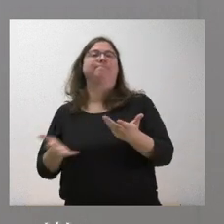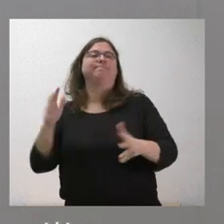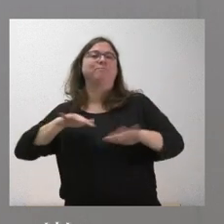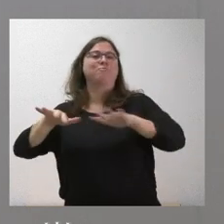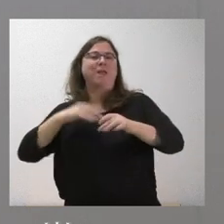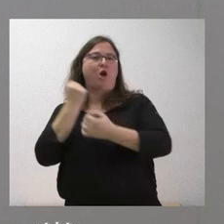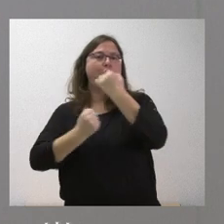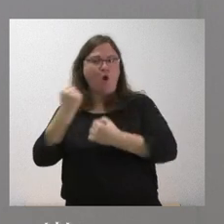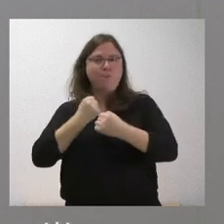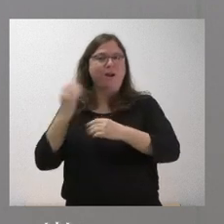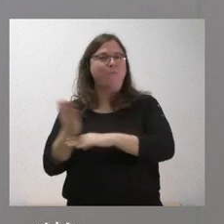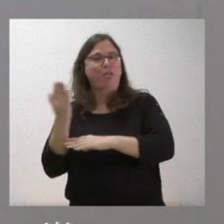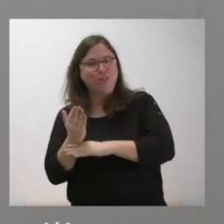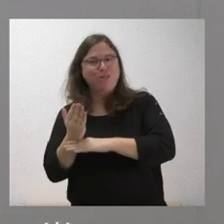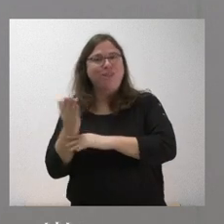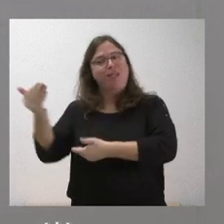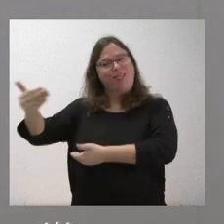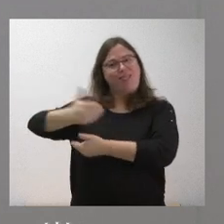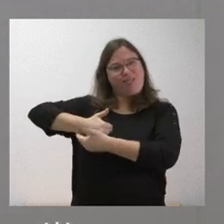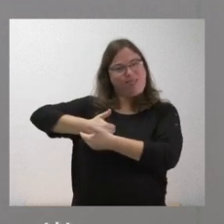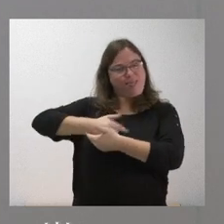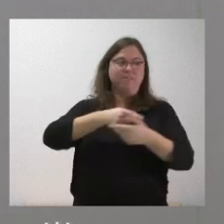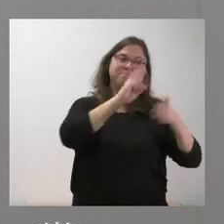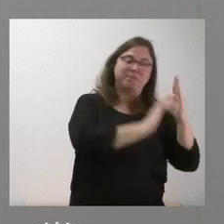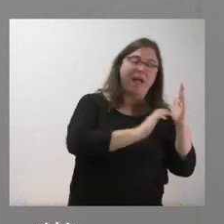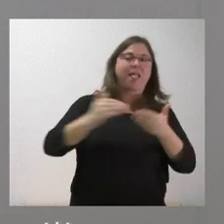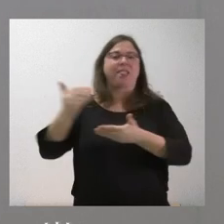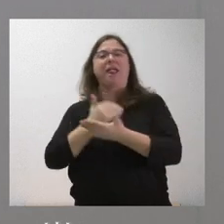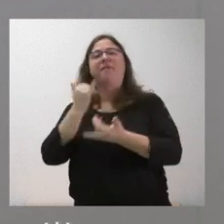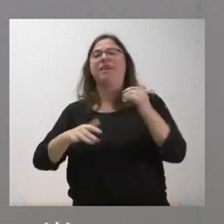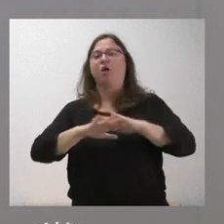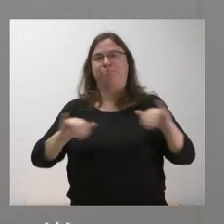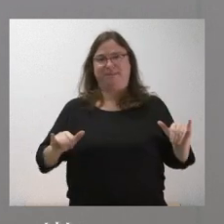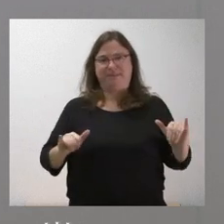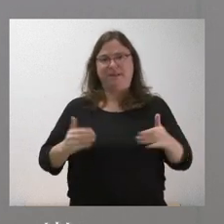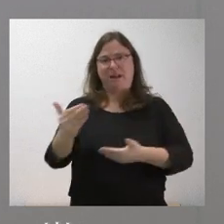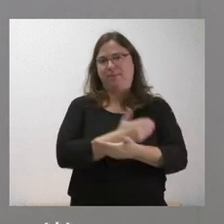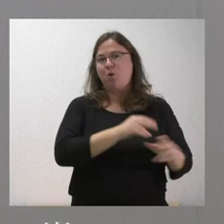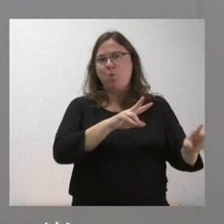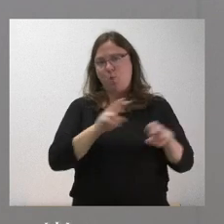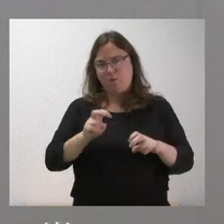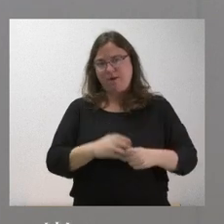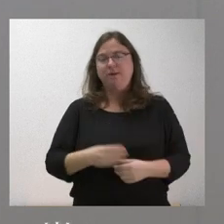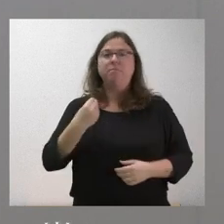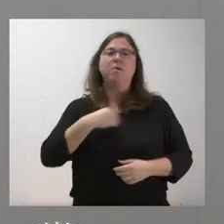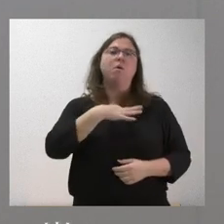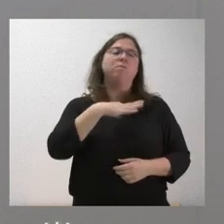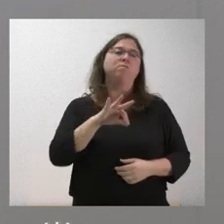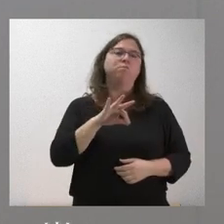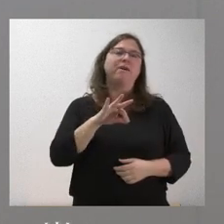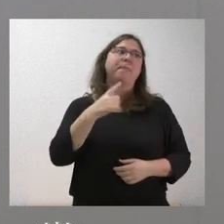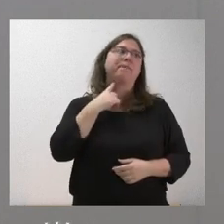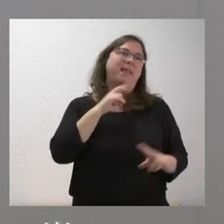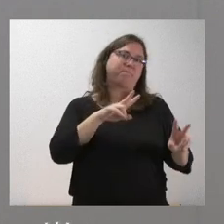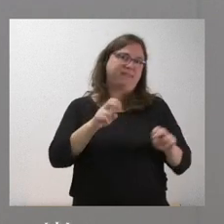actividad prod y generan nuevas recaudaciones tributarias y por tanto nos hacen compensar con nuevas recaudaciones lo que hipotéticamente podríamos perder